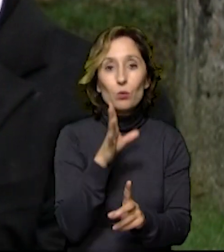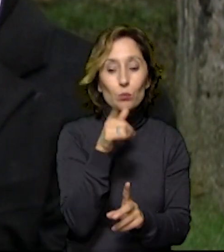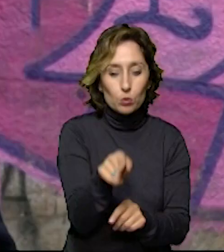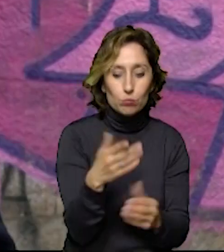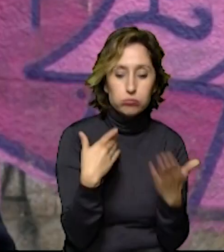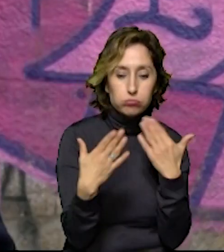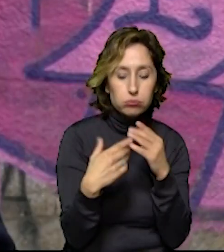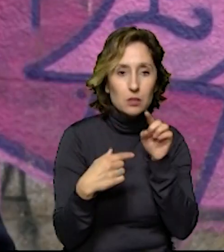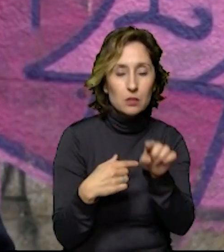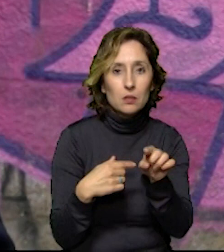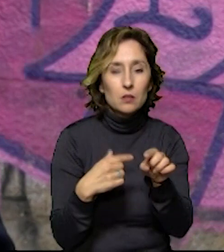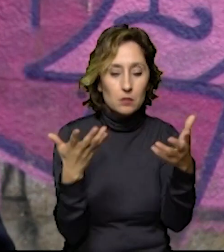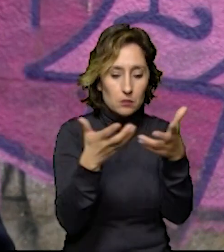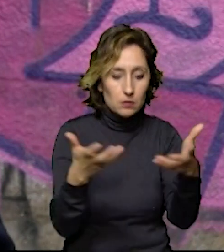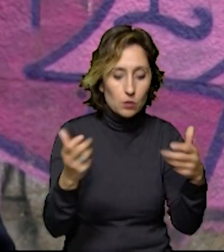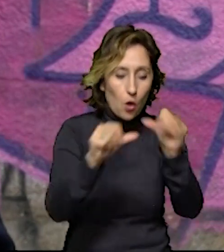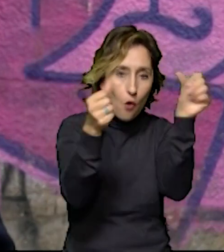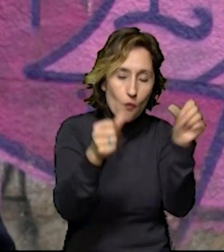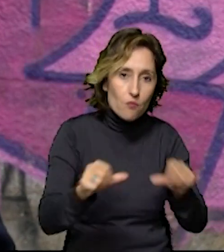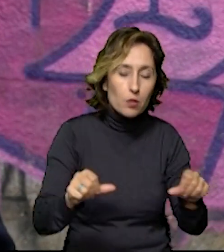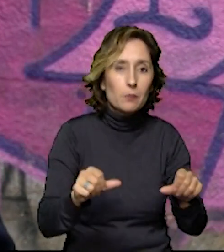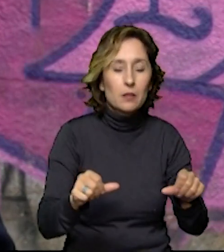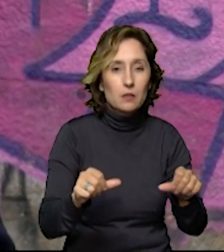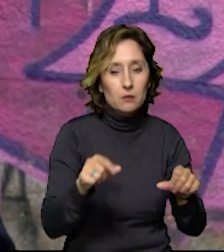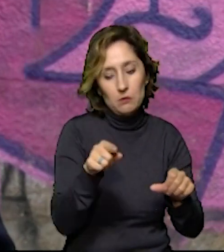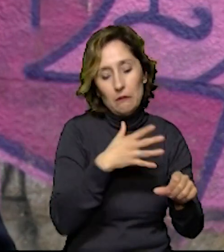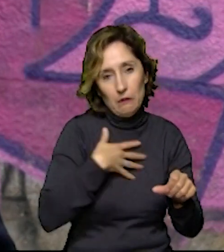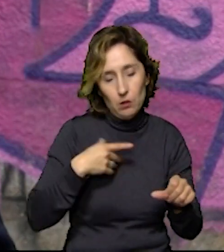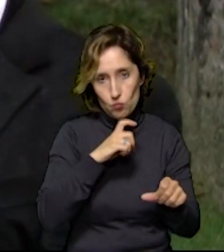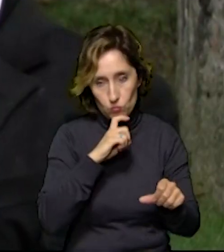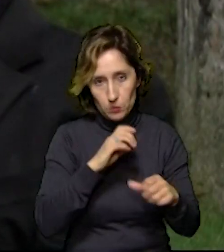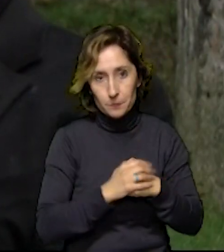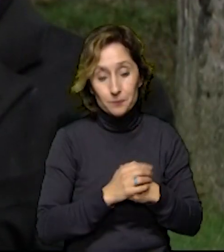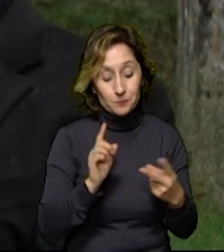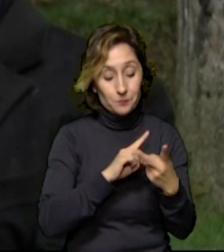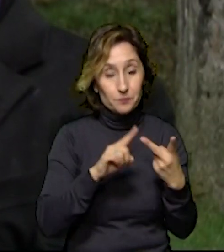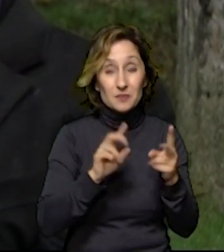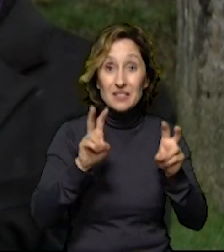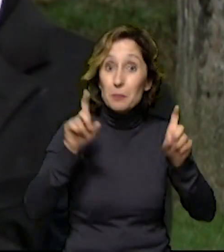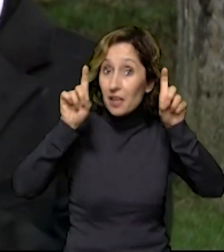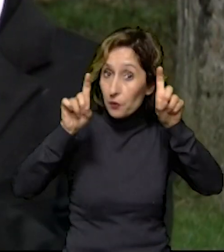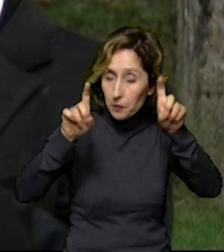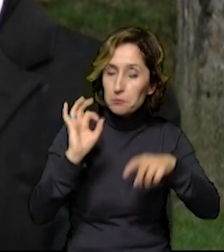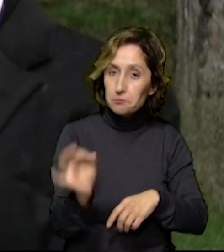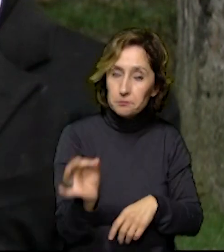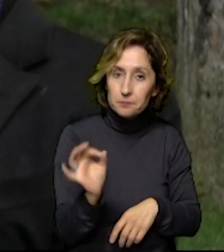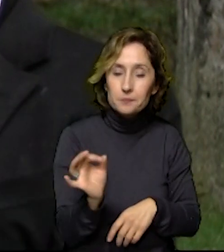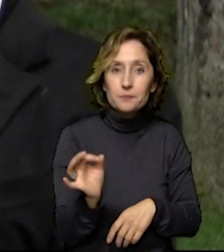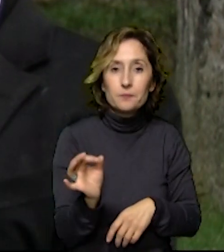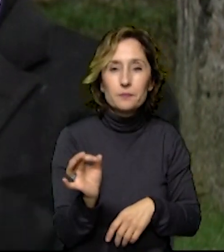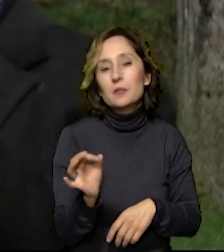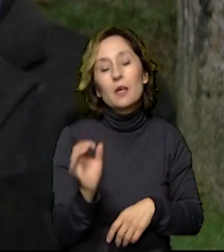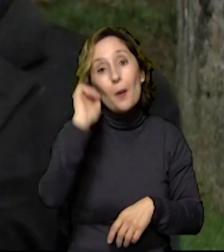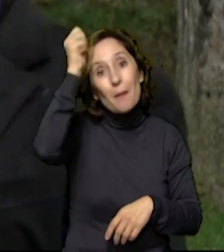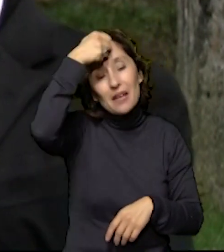y que ellos marquen los textos o la forma en que hay que hacerlo. Y en cuanto a la educación, efectivamente, ¿no? Berlín es